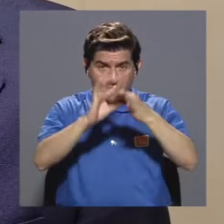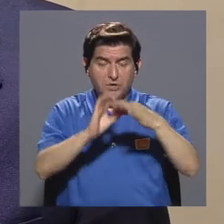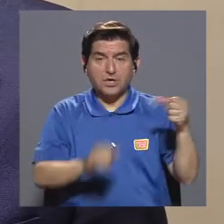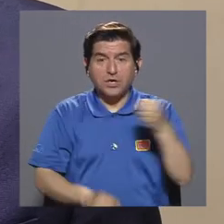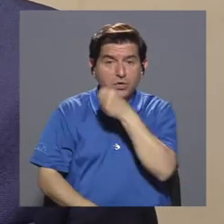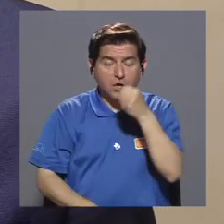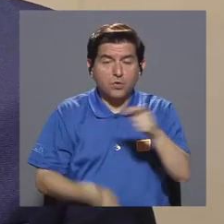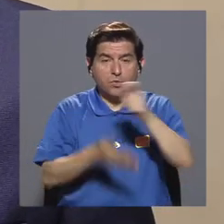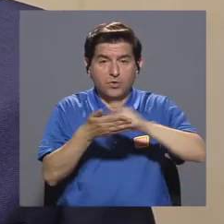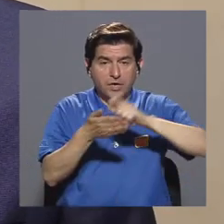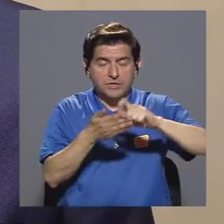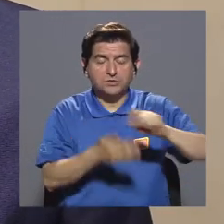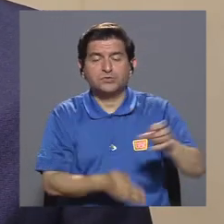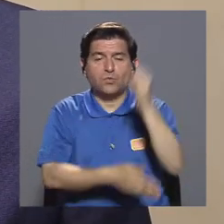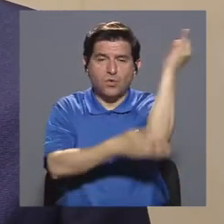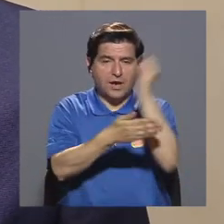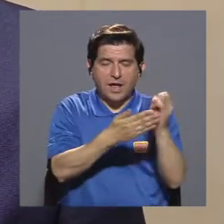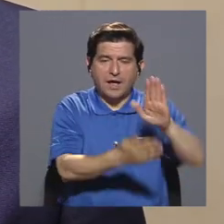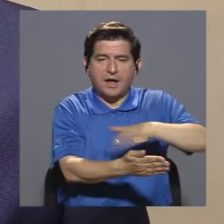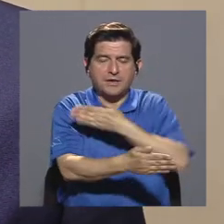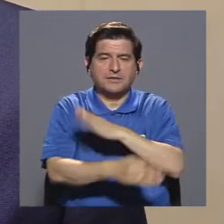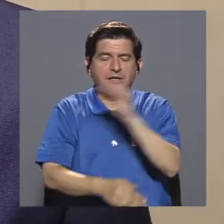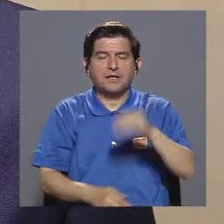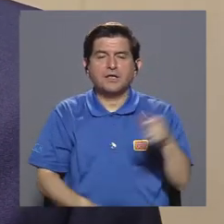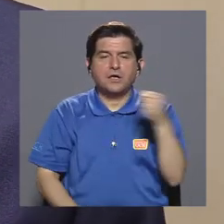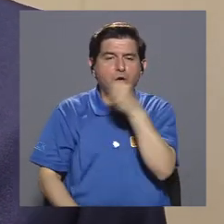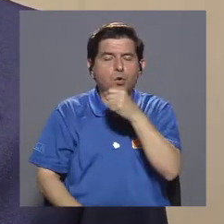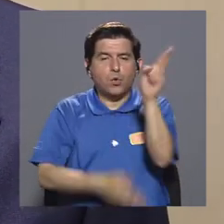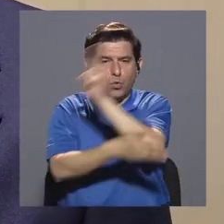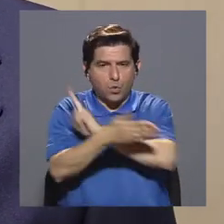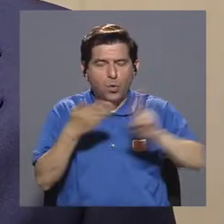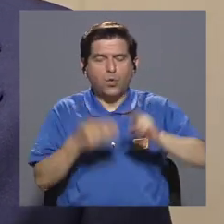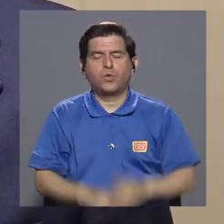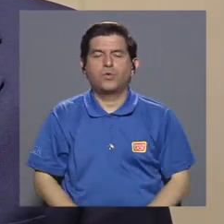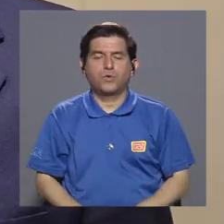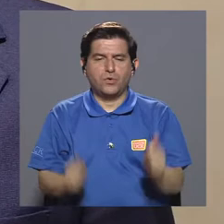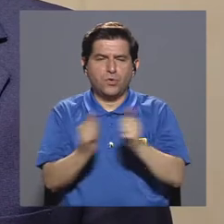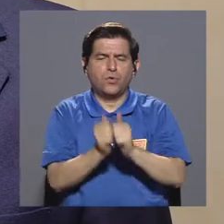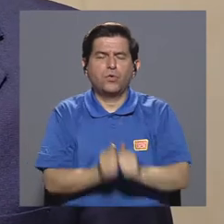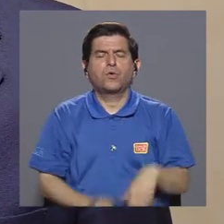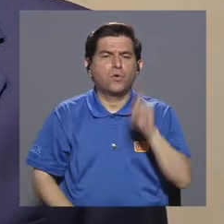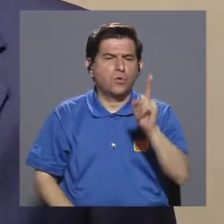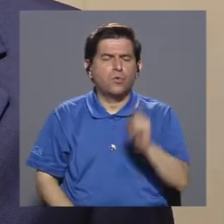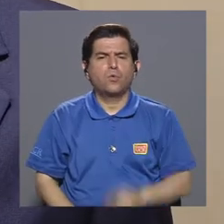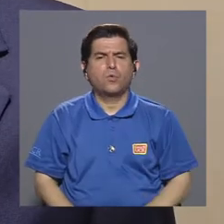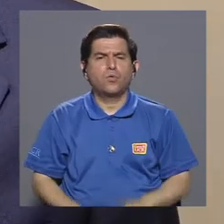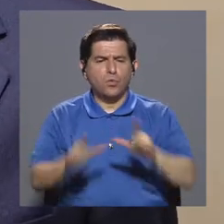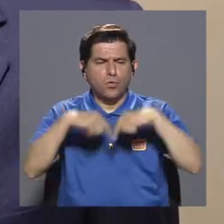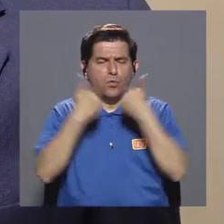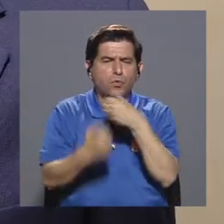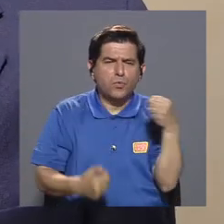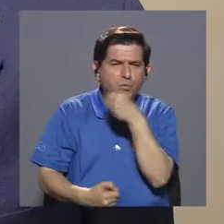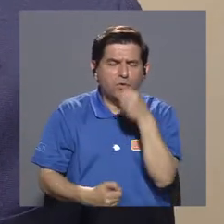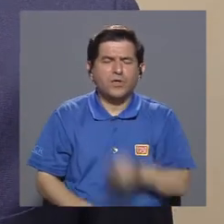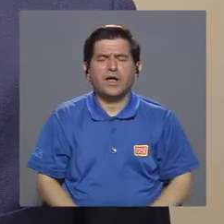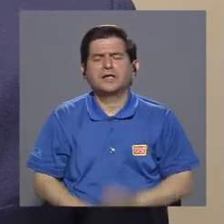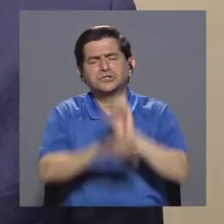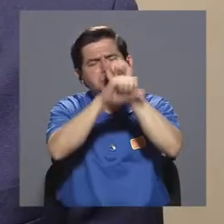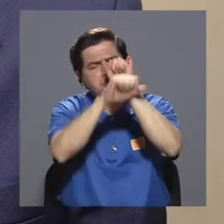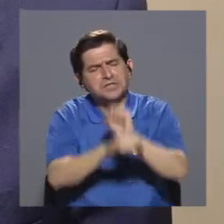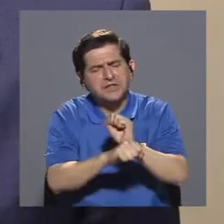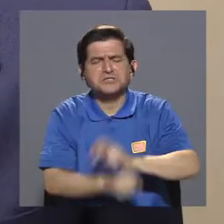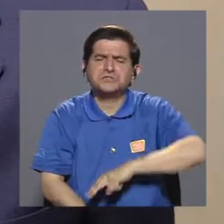presentamos junto al coro de la Escuela de Artes Musicales y al coro universitario, con un repertorio bellísimo. Por supuesto,